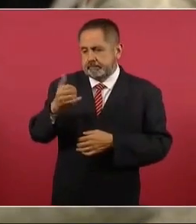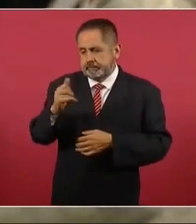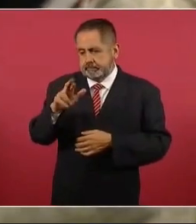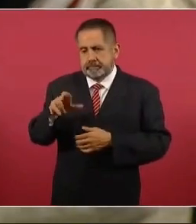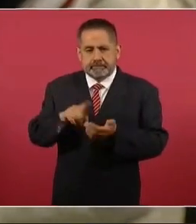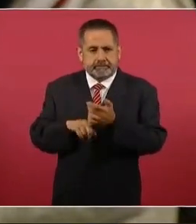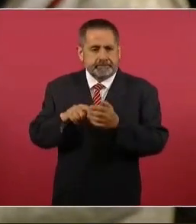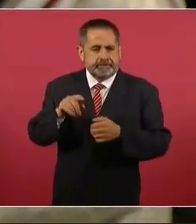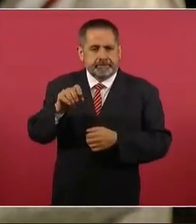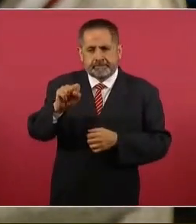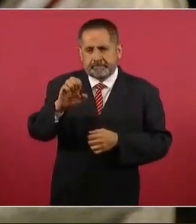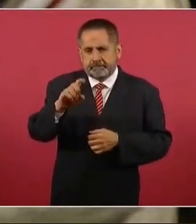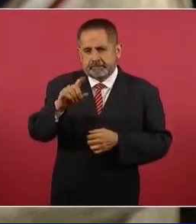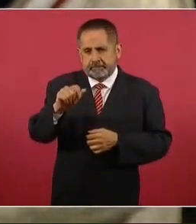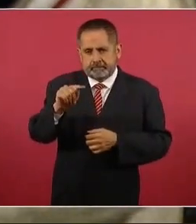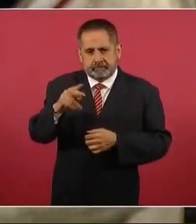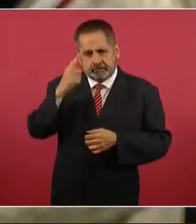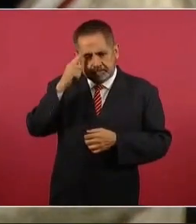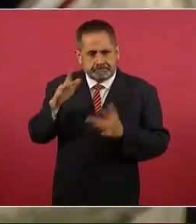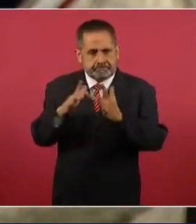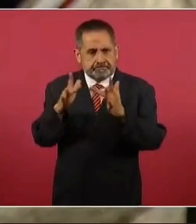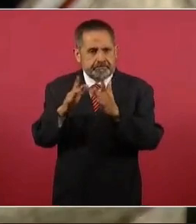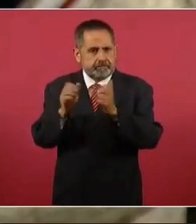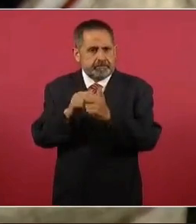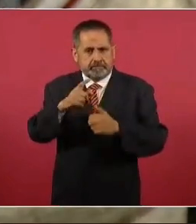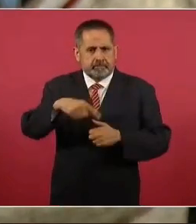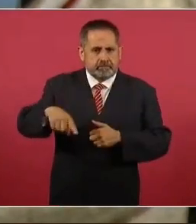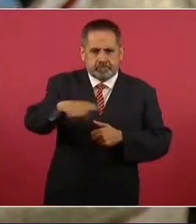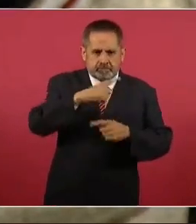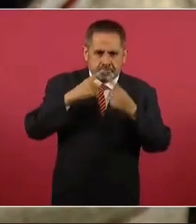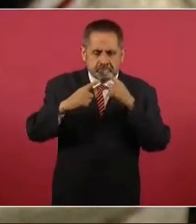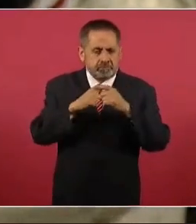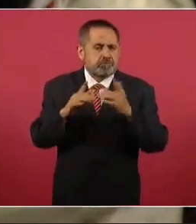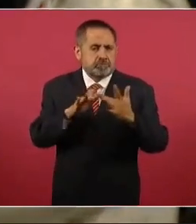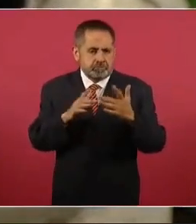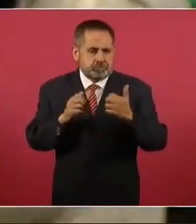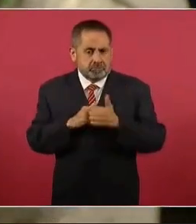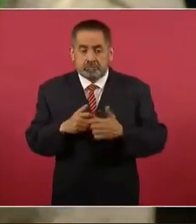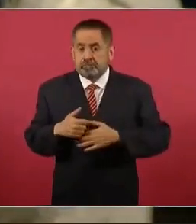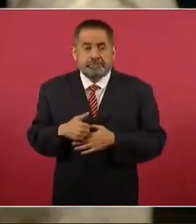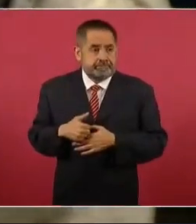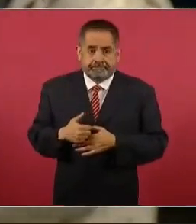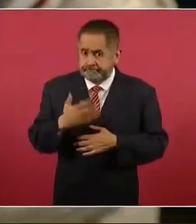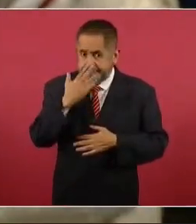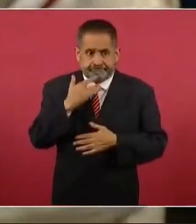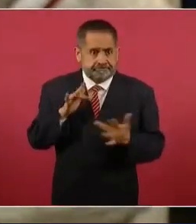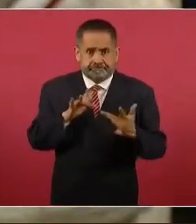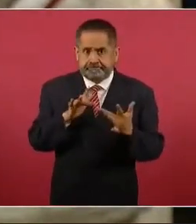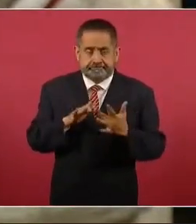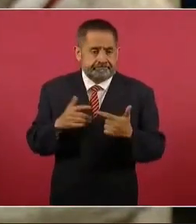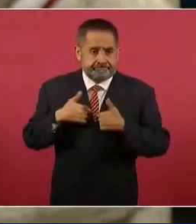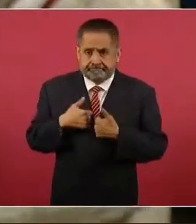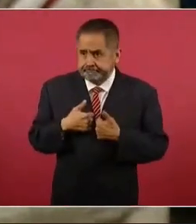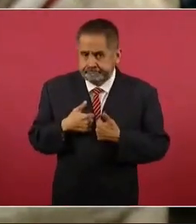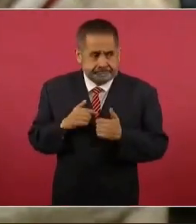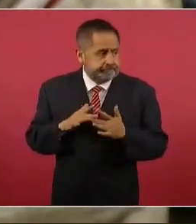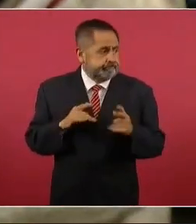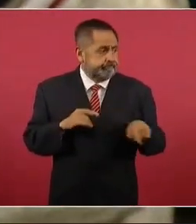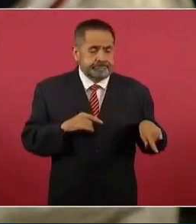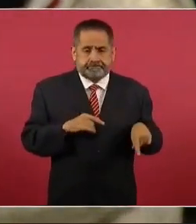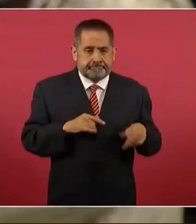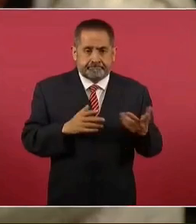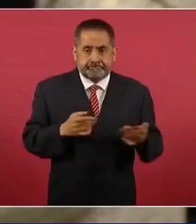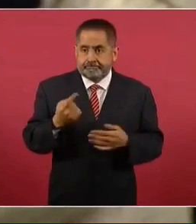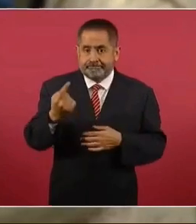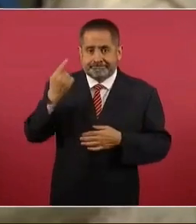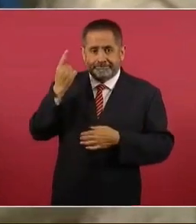Sedatu para estar en contacto con estas personas, bueno, también conmigo. Nunca hubo ese contacto que yo sepa. Incluso ellos la